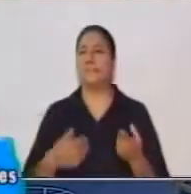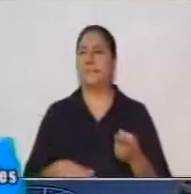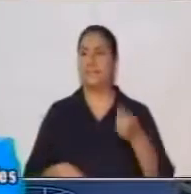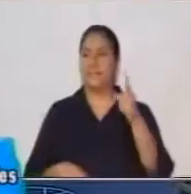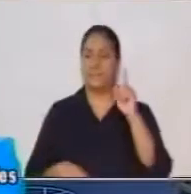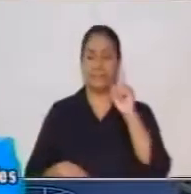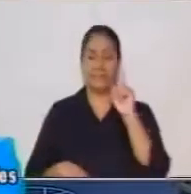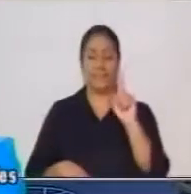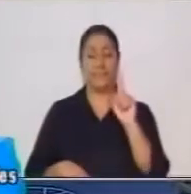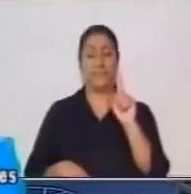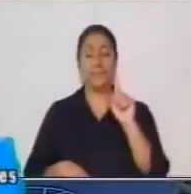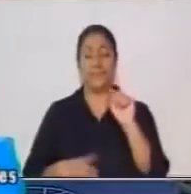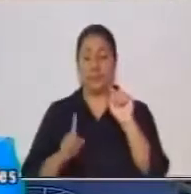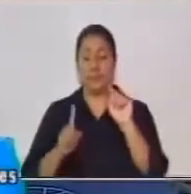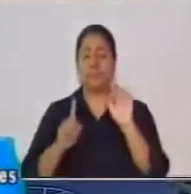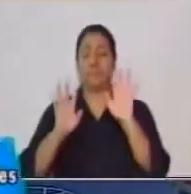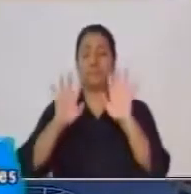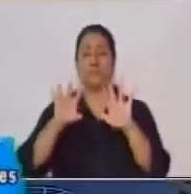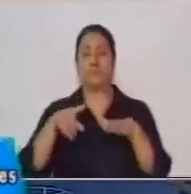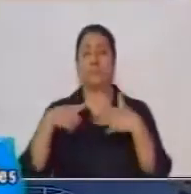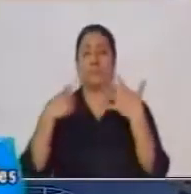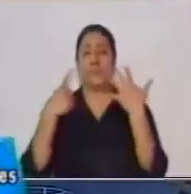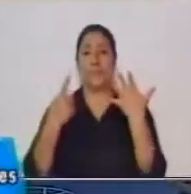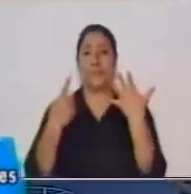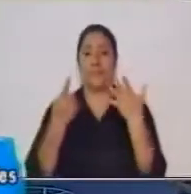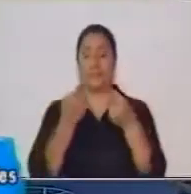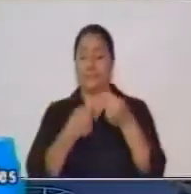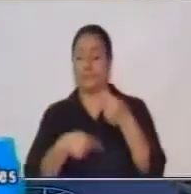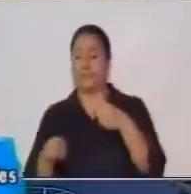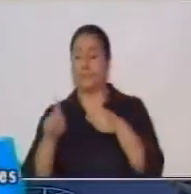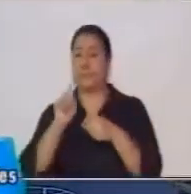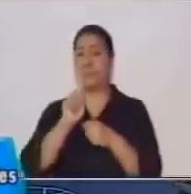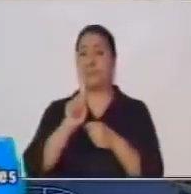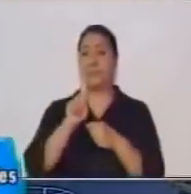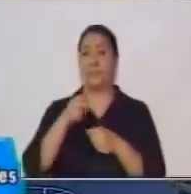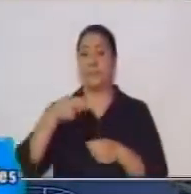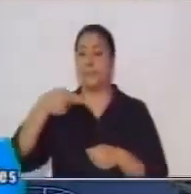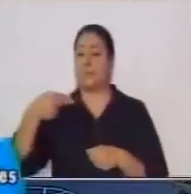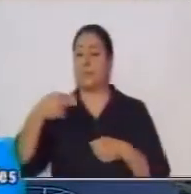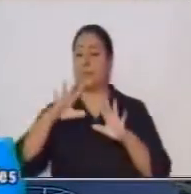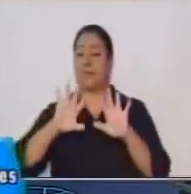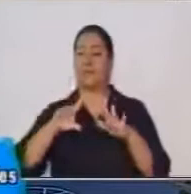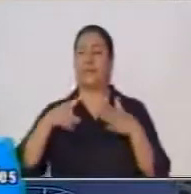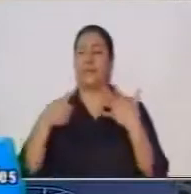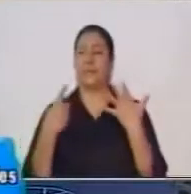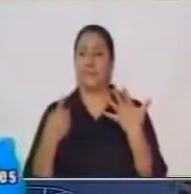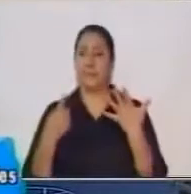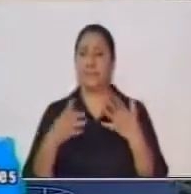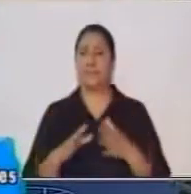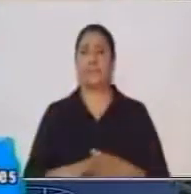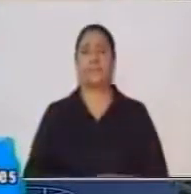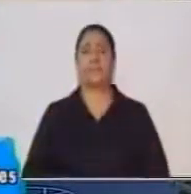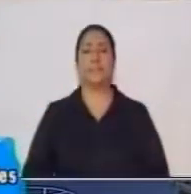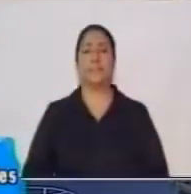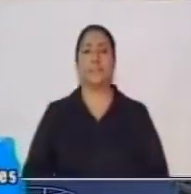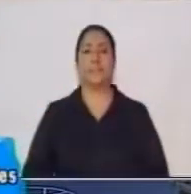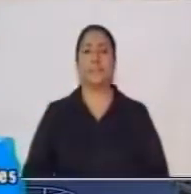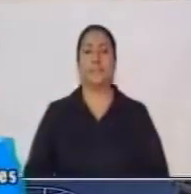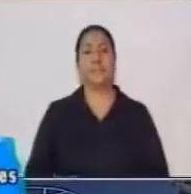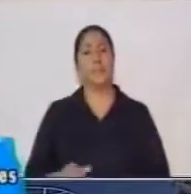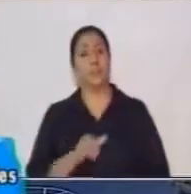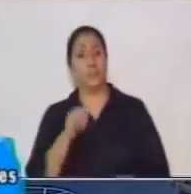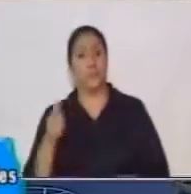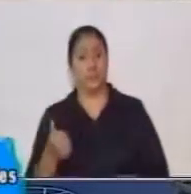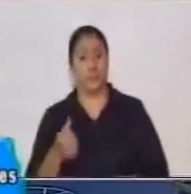16 elevado a la 1 es igual a 16. Luego decimos